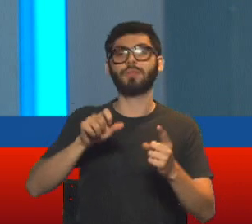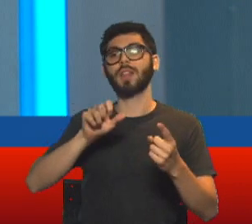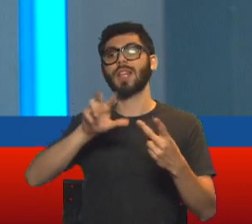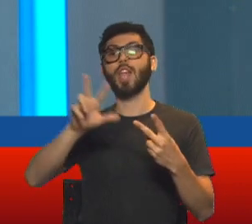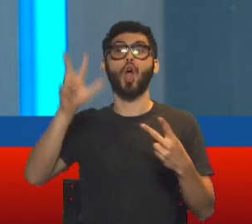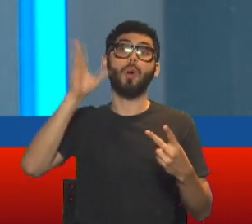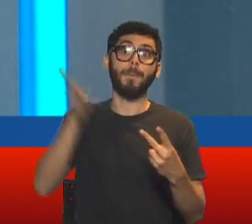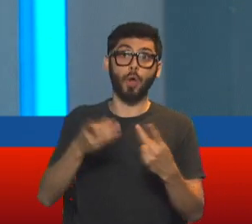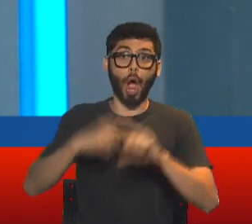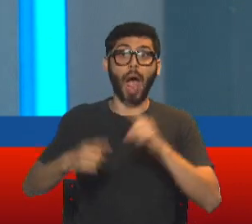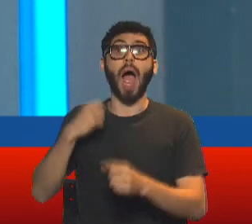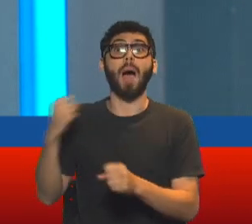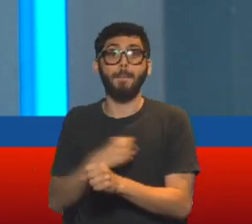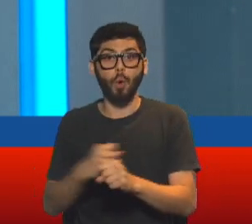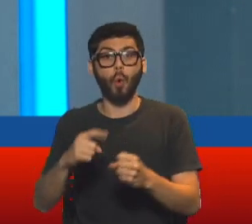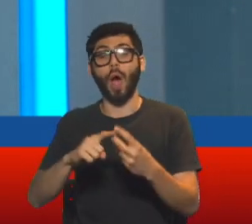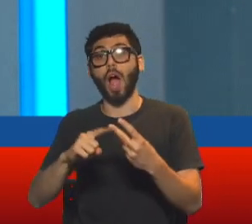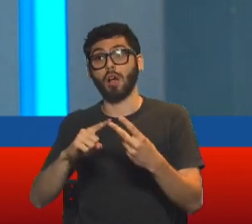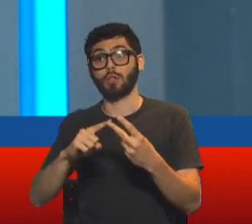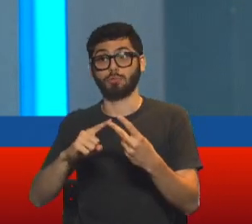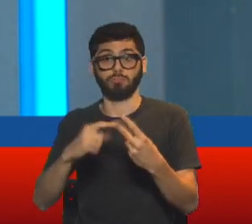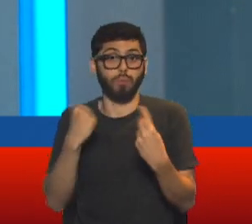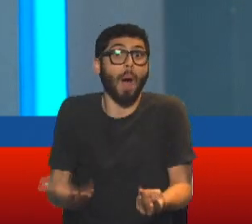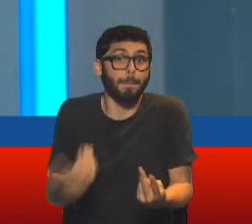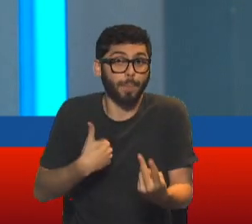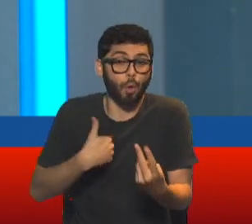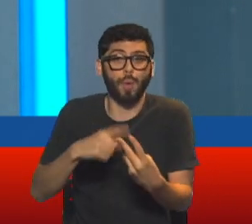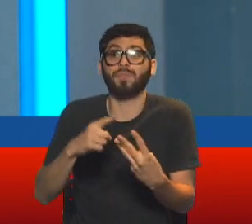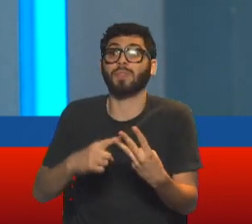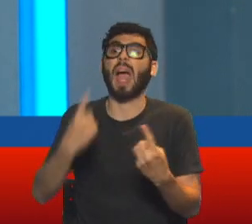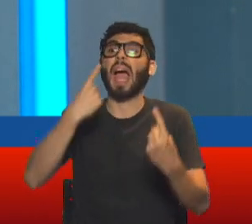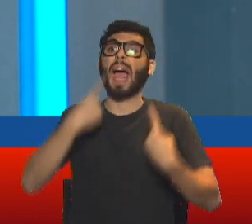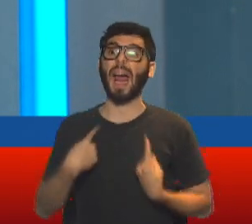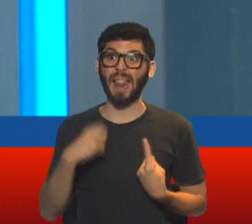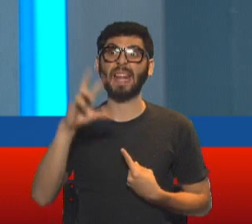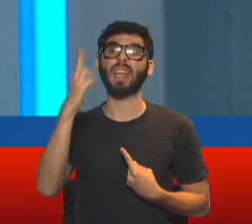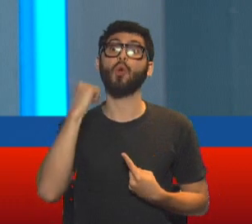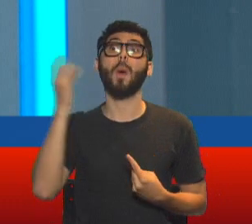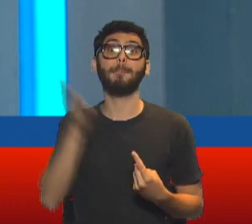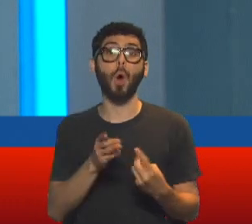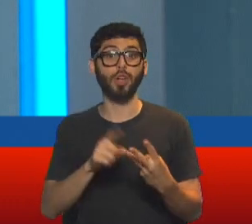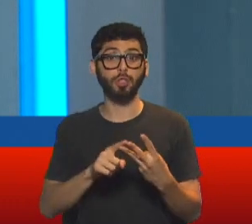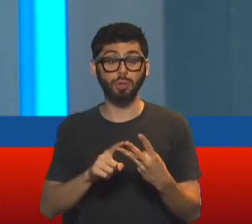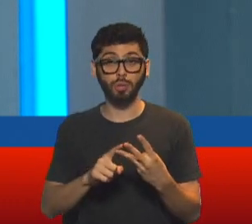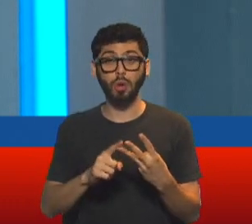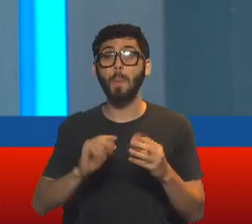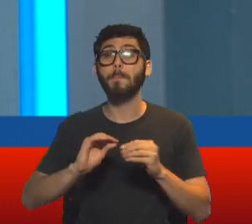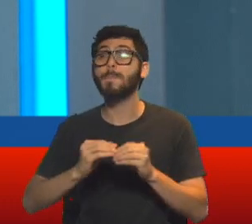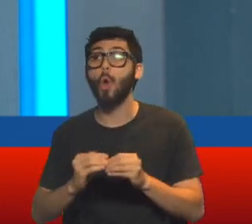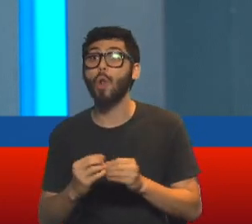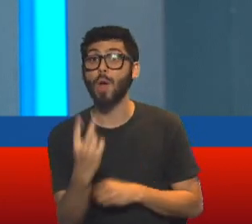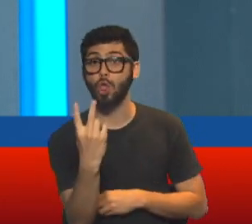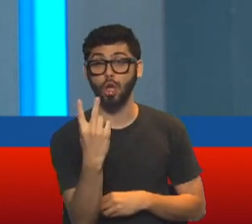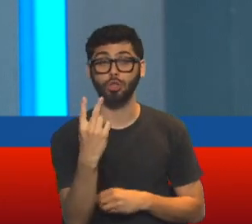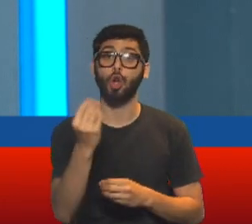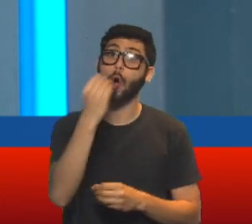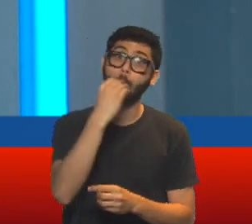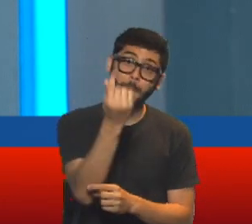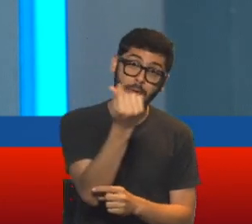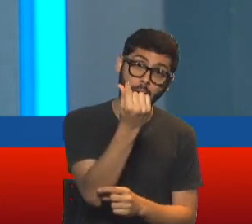haya un beneficio para los trabajadores, uno tiene que ver bien. La verdad que el gobierno está cumpliendo con lo que prometió.